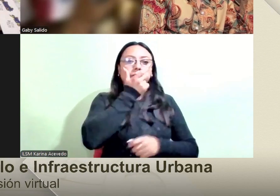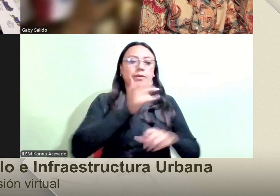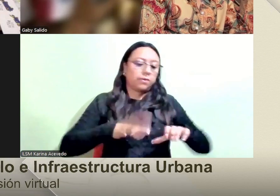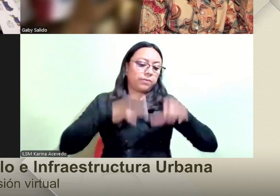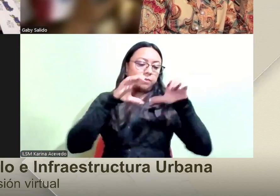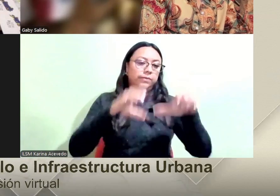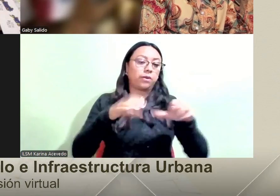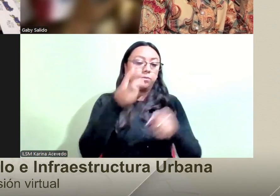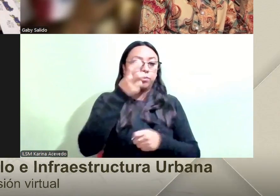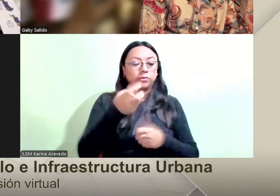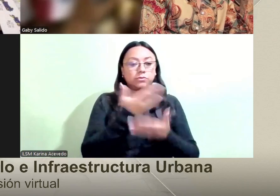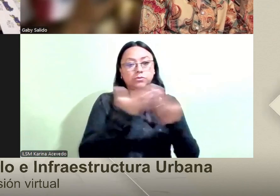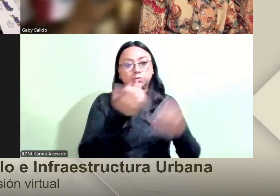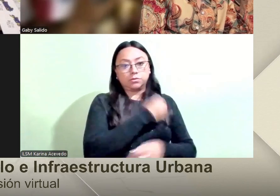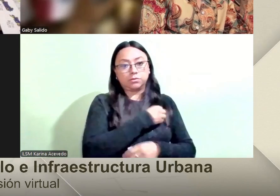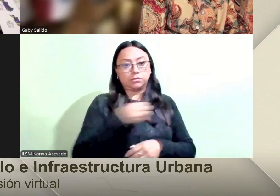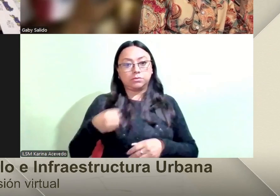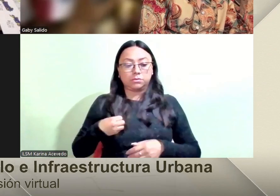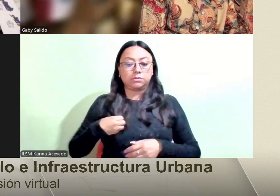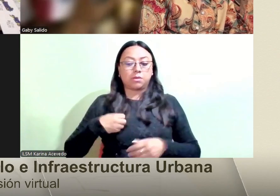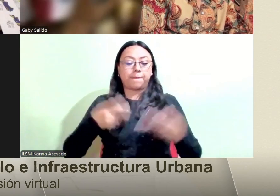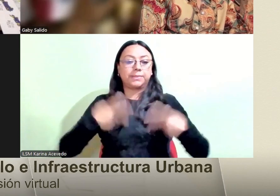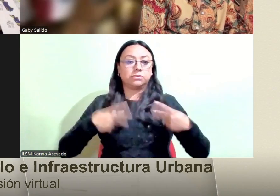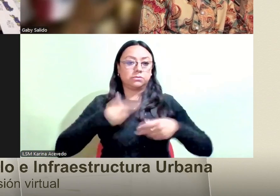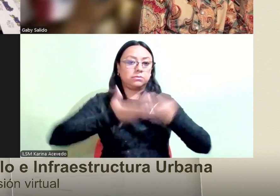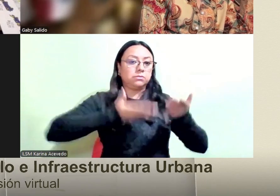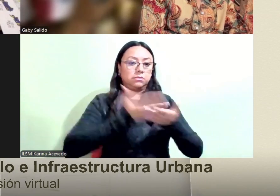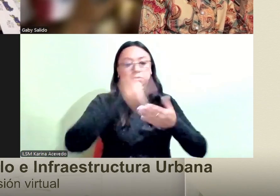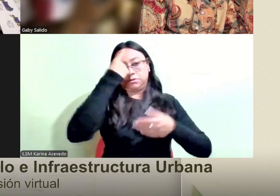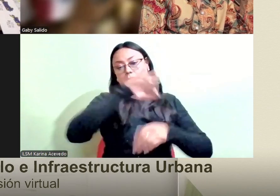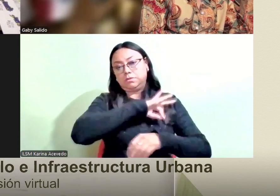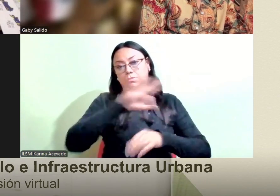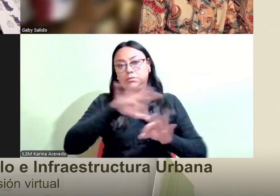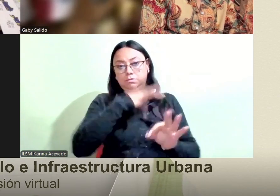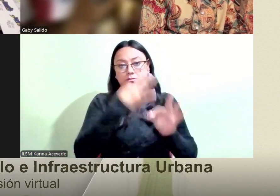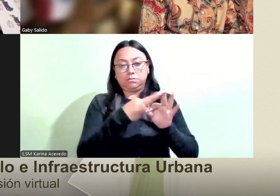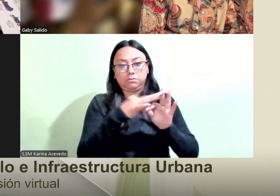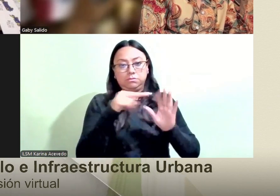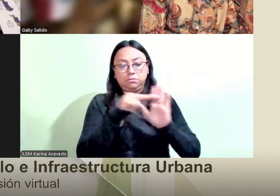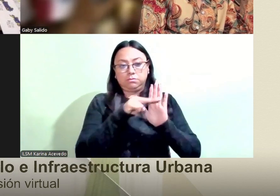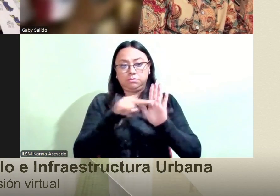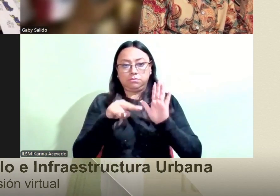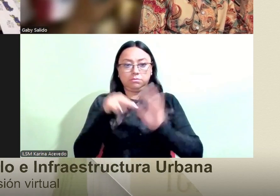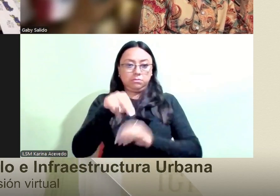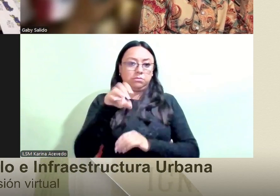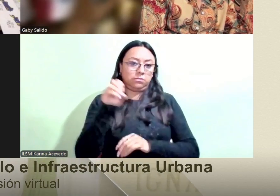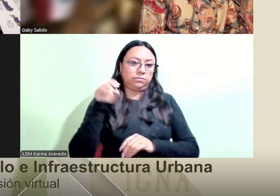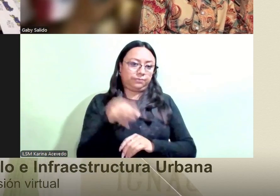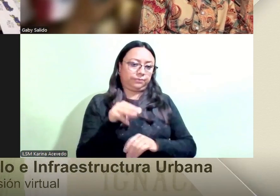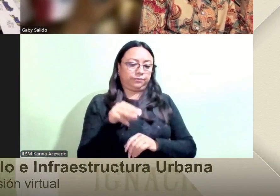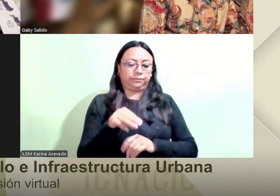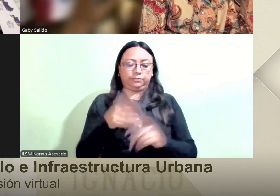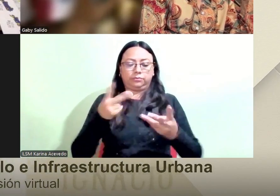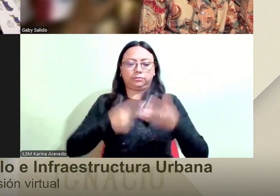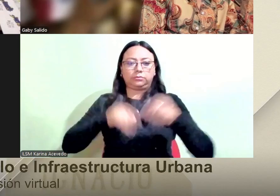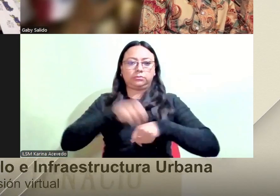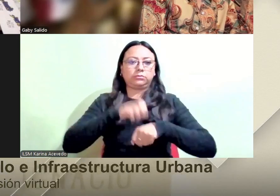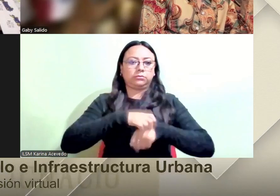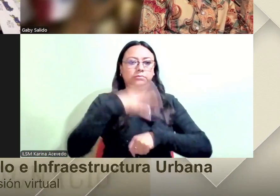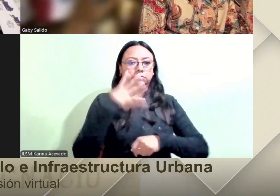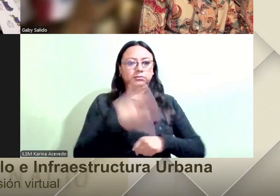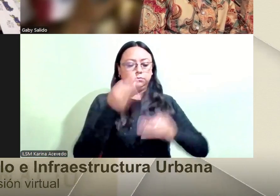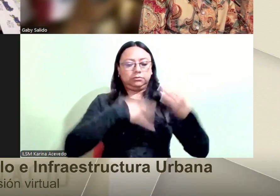la obligación del promovente para dar cumplimiento a la norma de ordenación para las áreas de actuación número 4, en lo que resulte